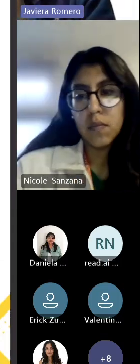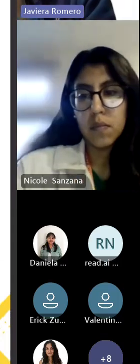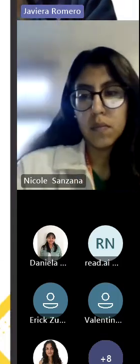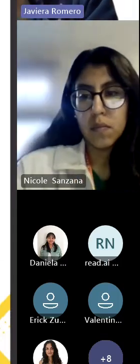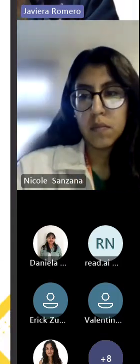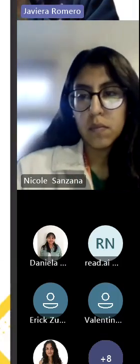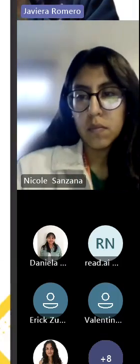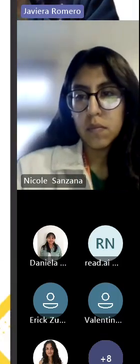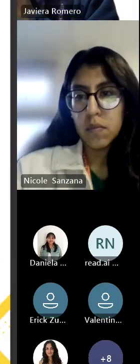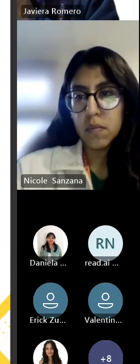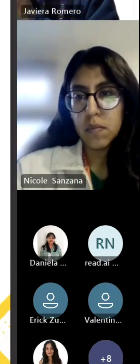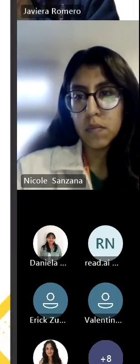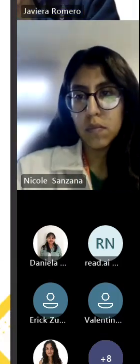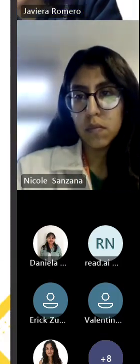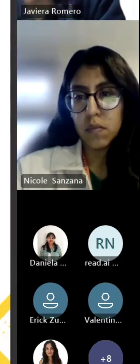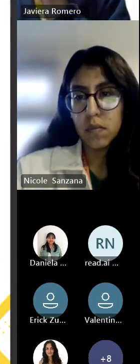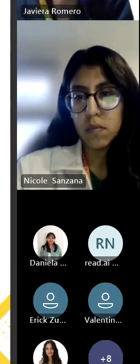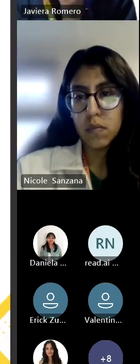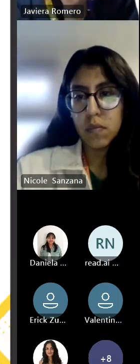disponibles.